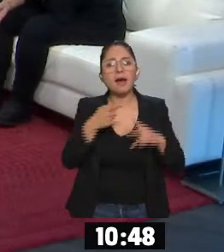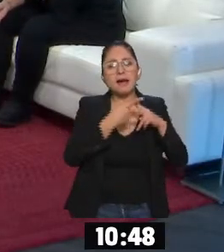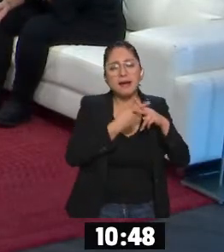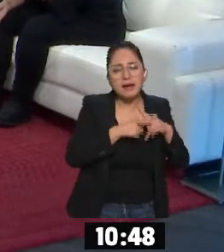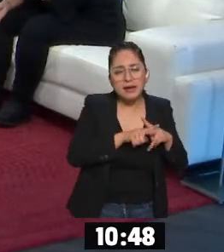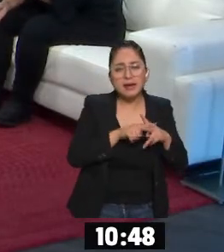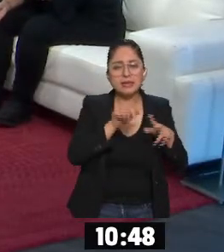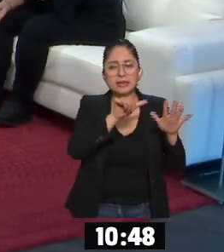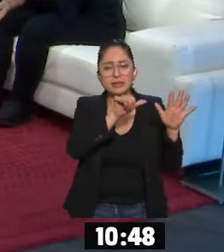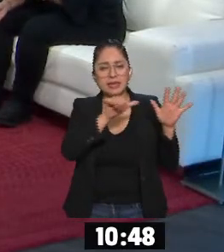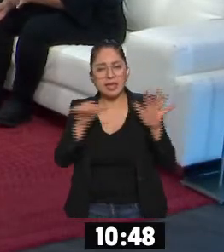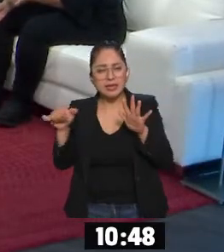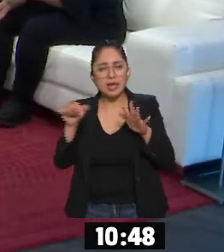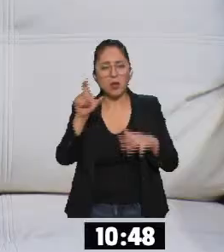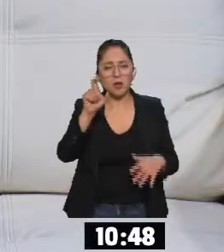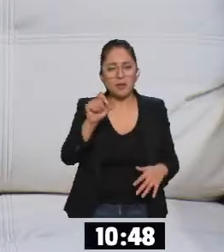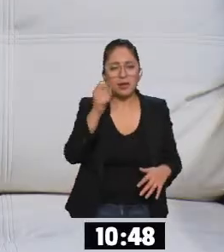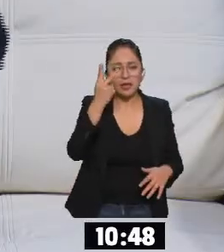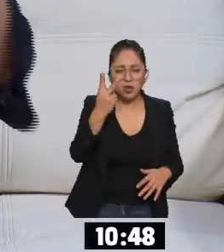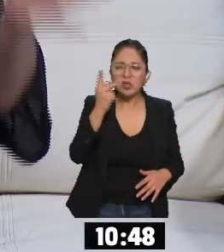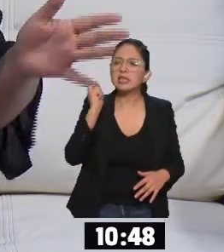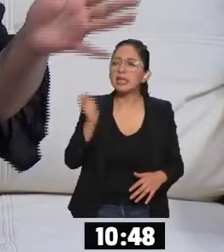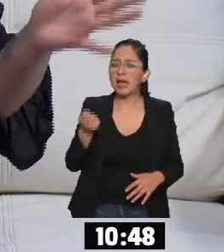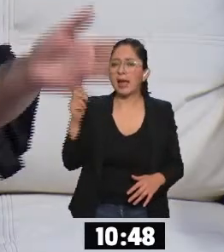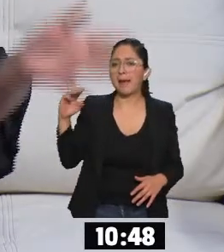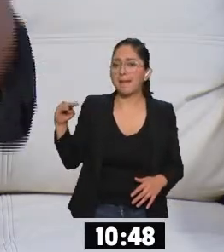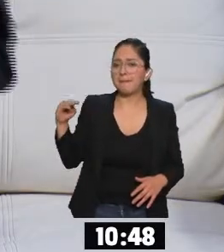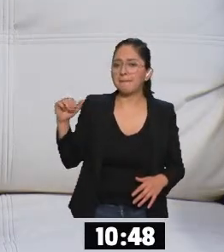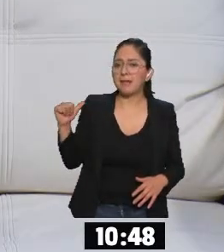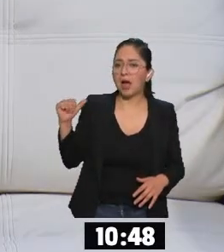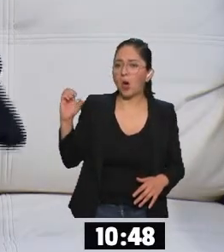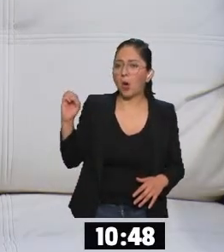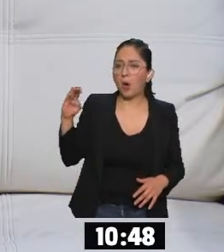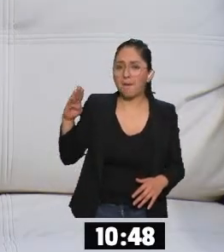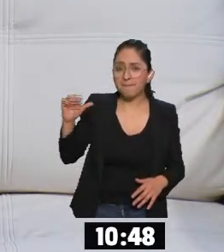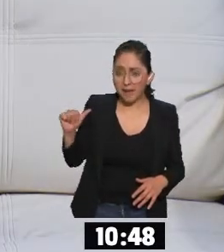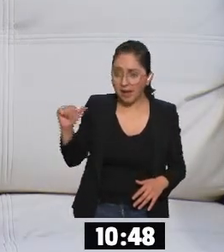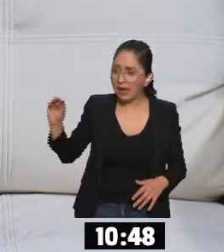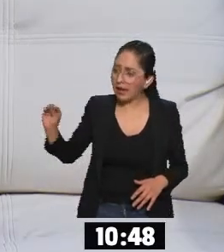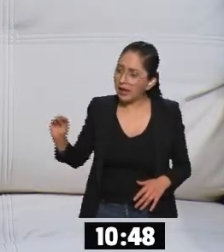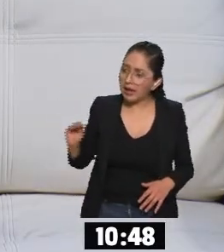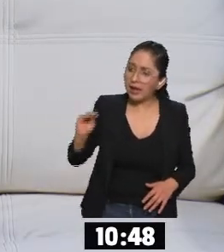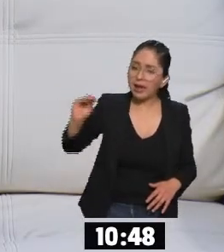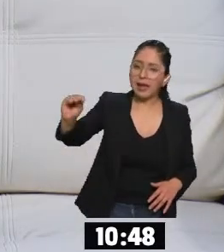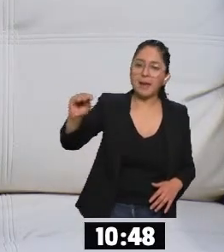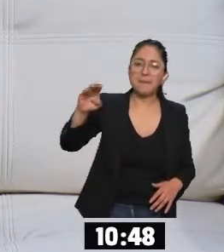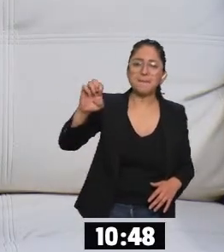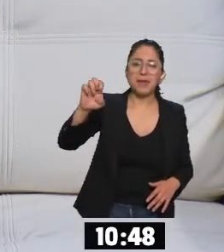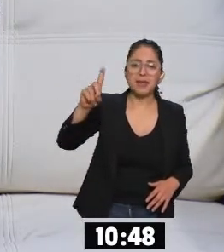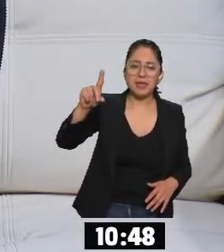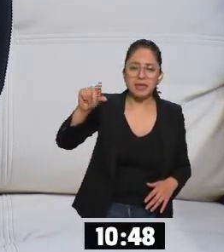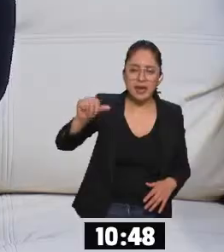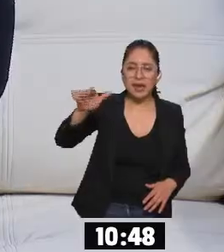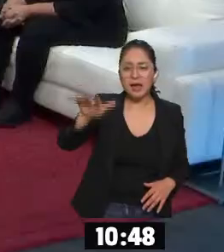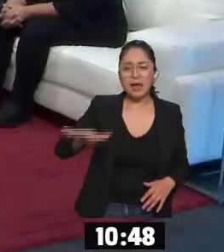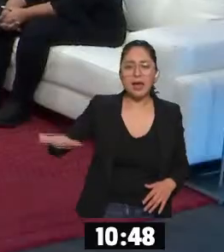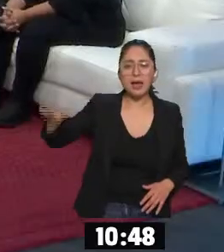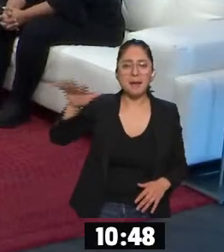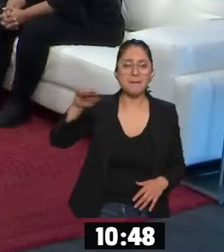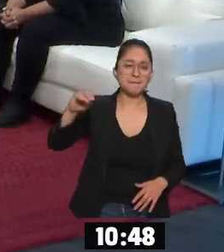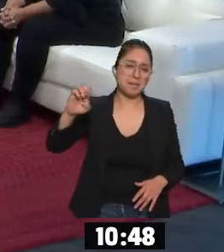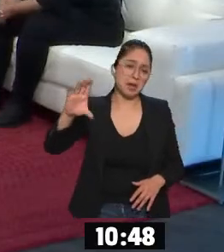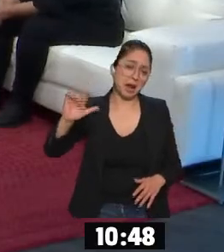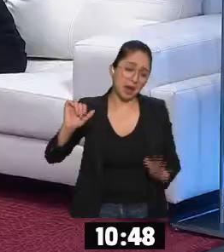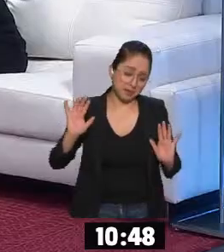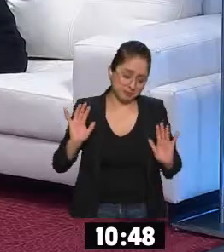el 622, que es cuando Mahoma sale de Medina y se va a la Meca. Tómala. Ok. Ahí estamos. Oiga,